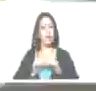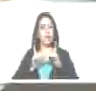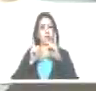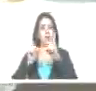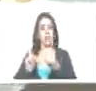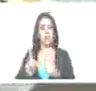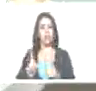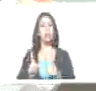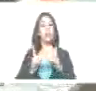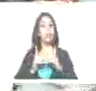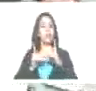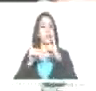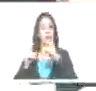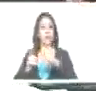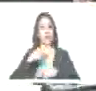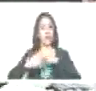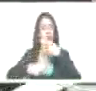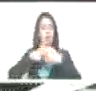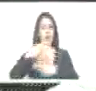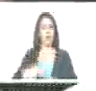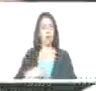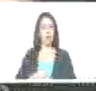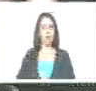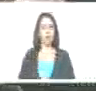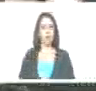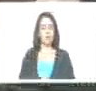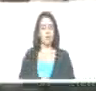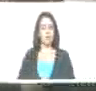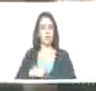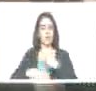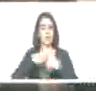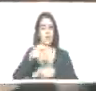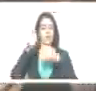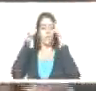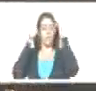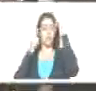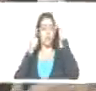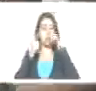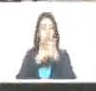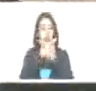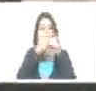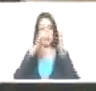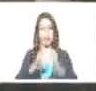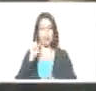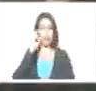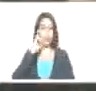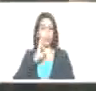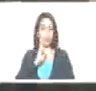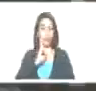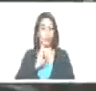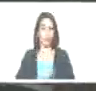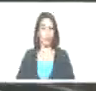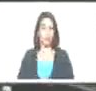dignos herederos del legado de Hugo Chávez y del libertador Simón Bolívar.